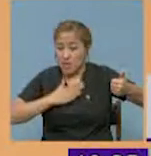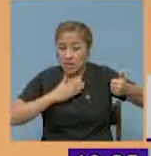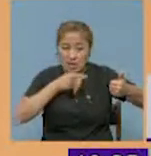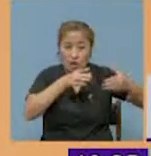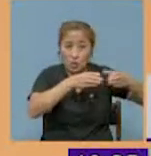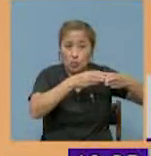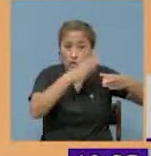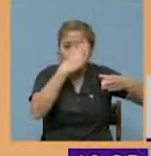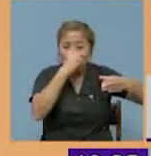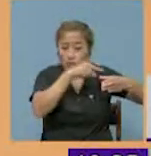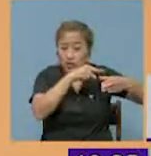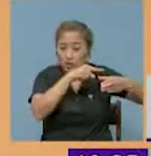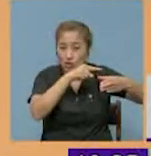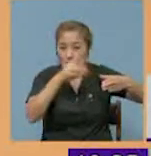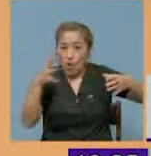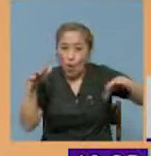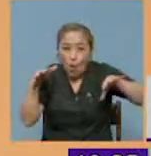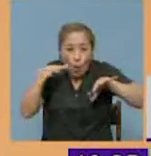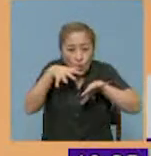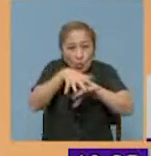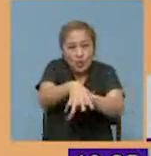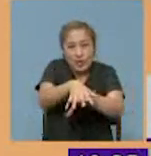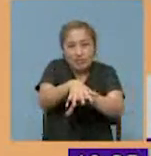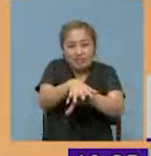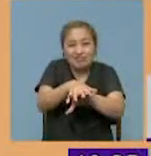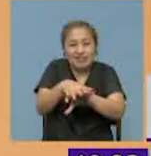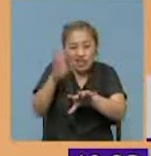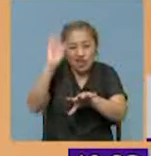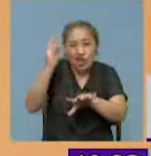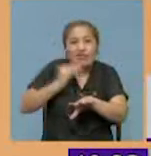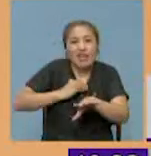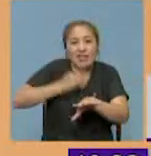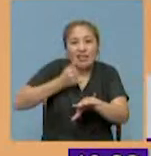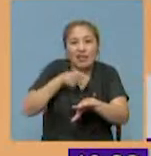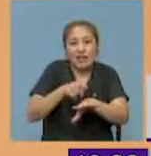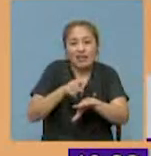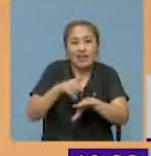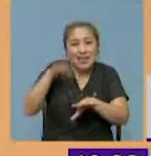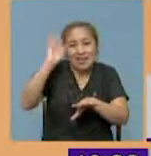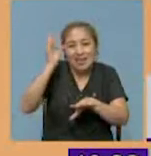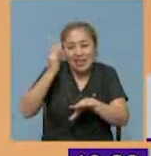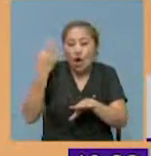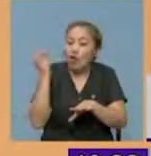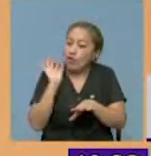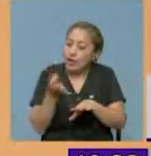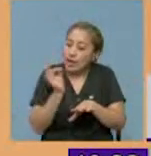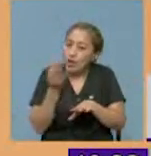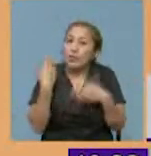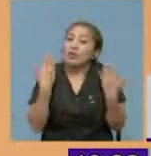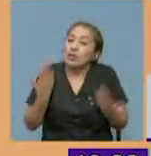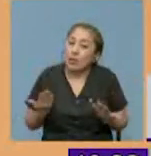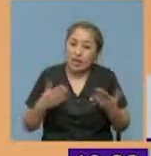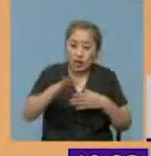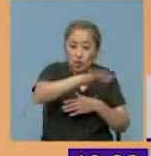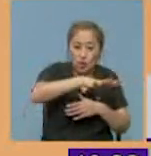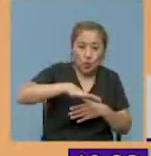que lo que hice más allá de que tenía que hacerlo obligado para ver si se podía cambiar